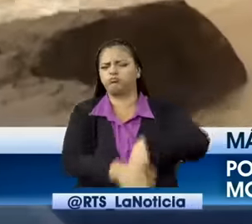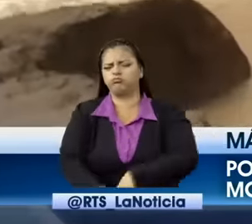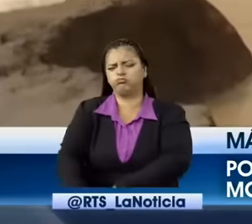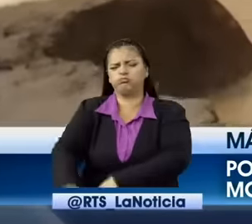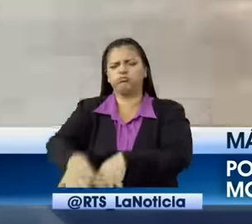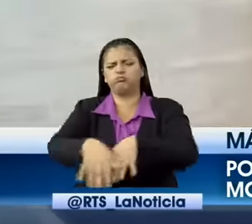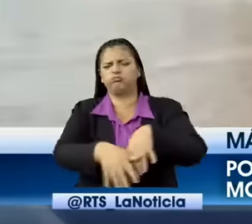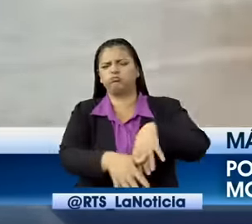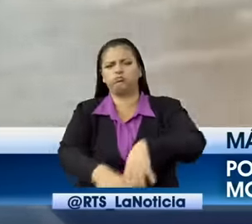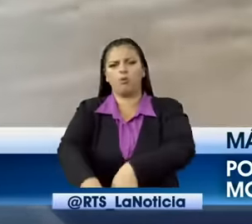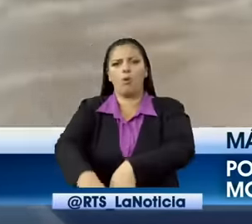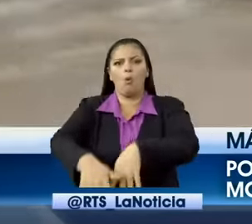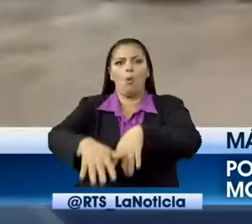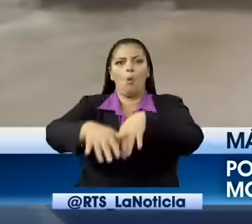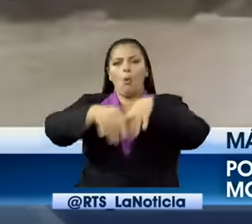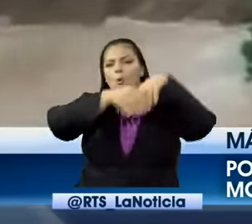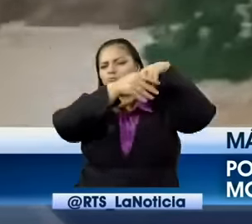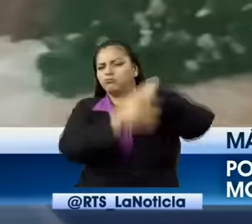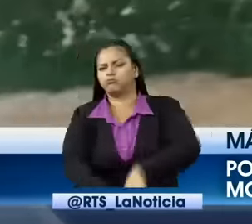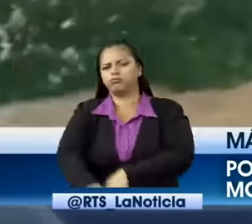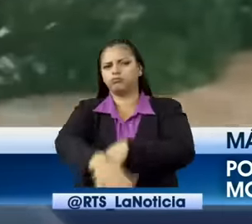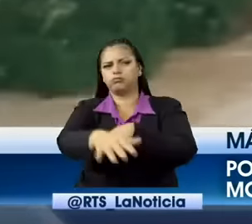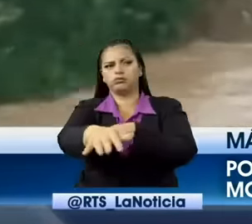50 Met del muro